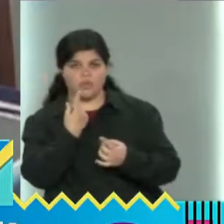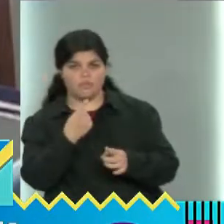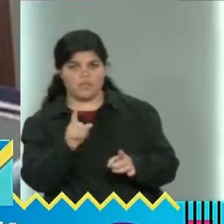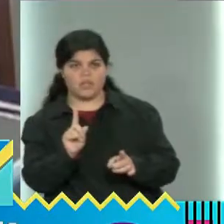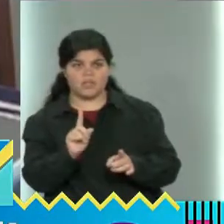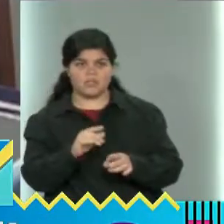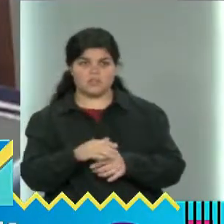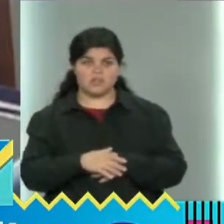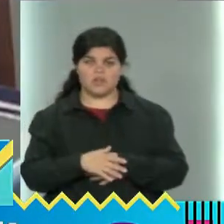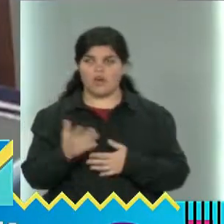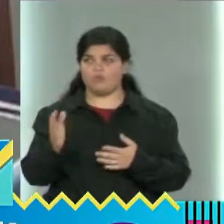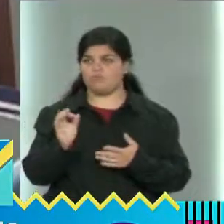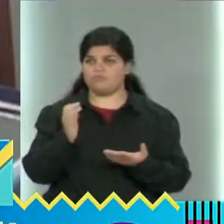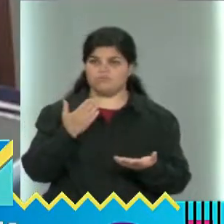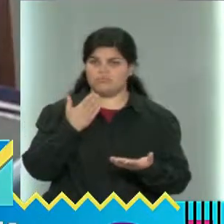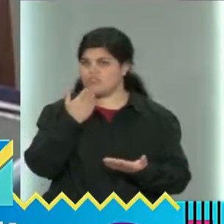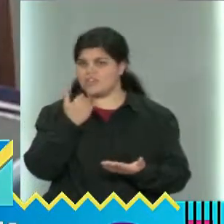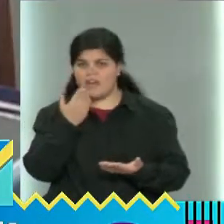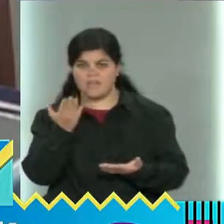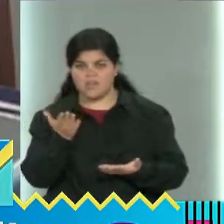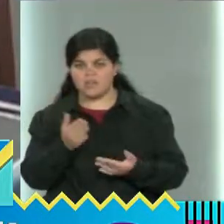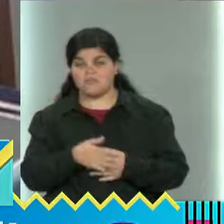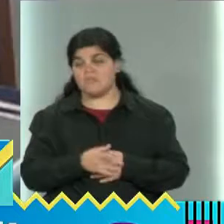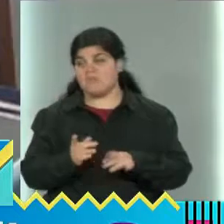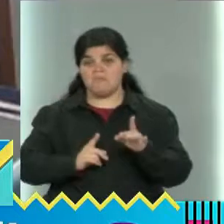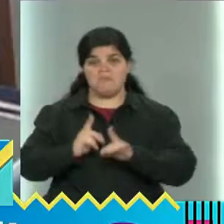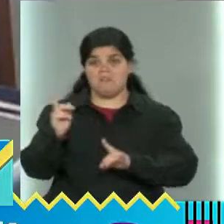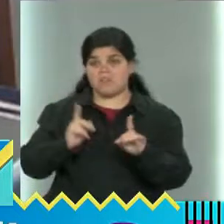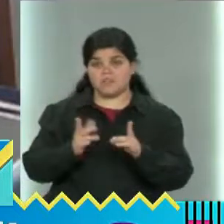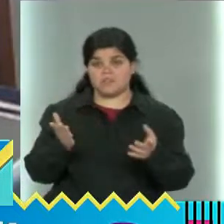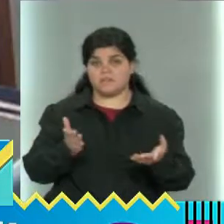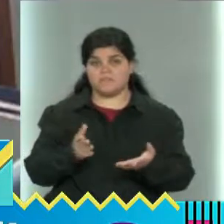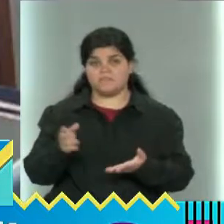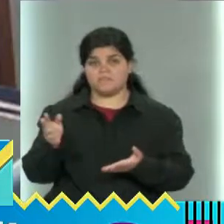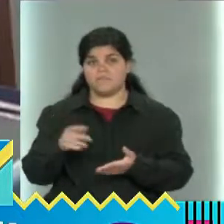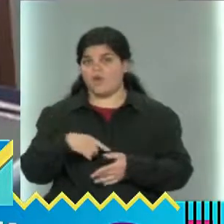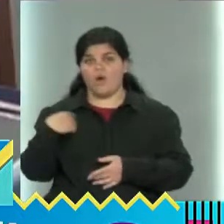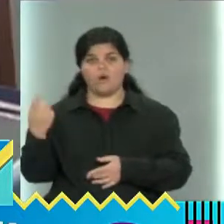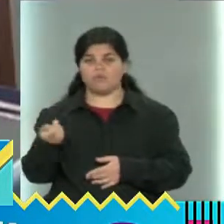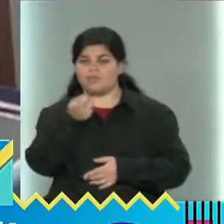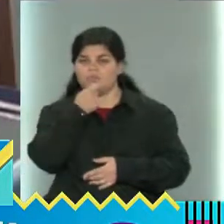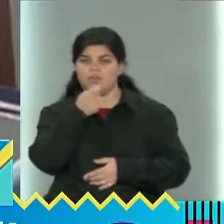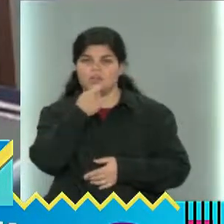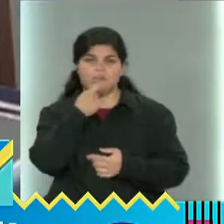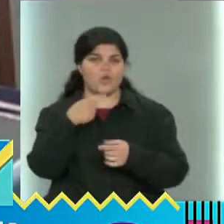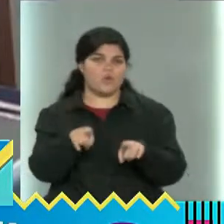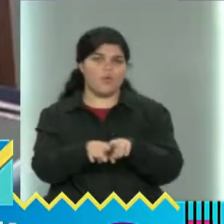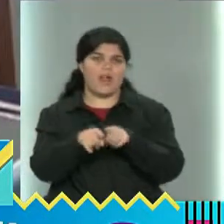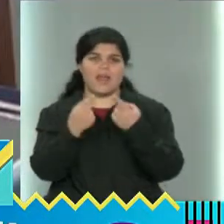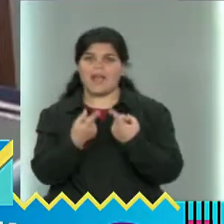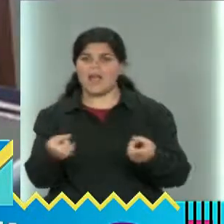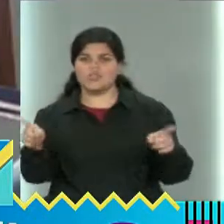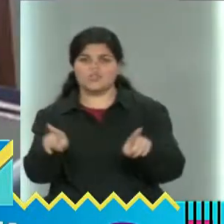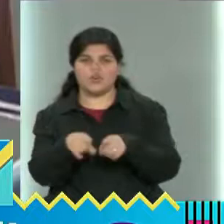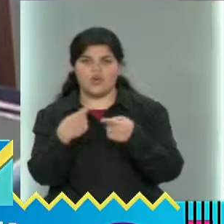que no la sabía. Y por ahí otras no, ¿viste? Otras son como las canciones. Hay canciones que